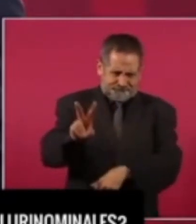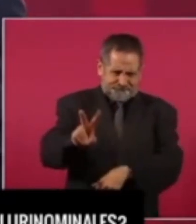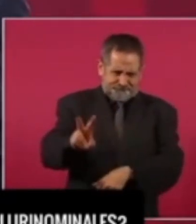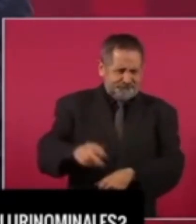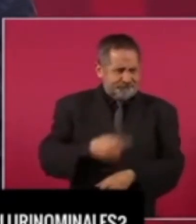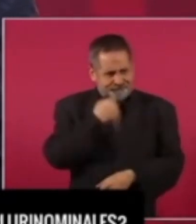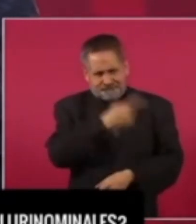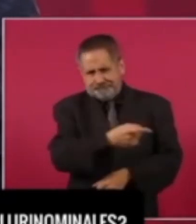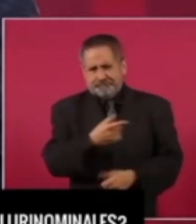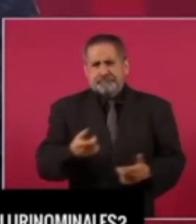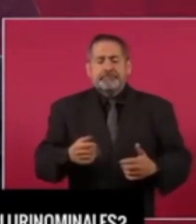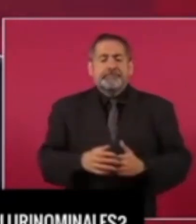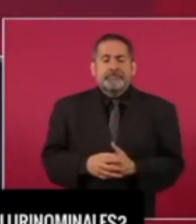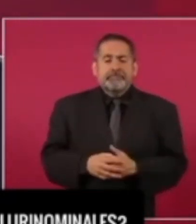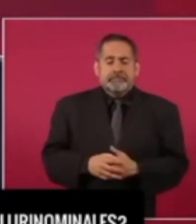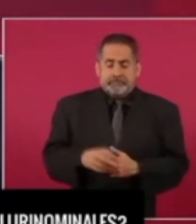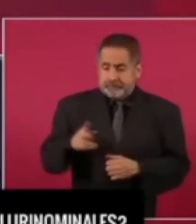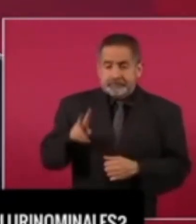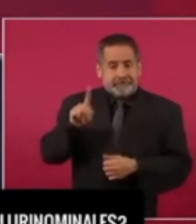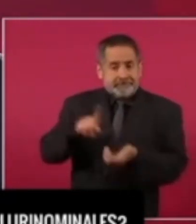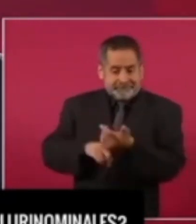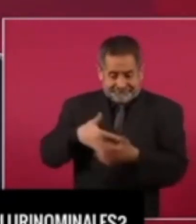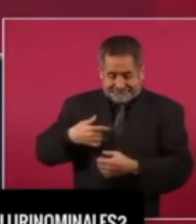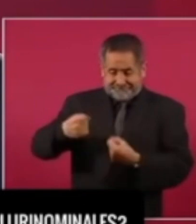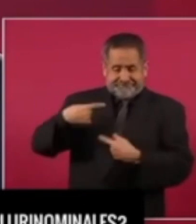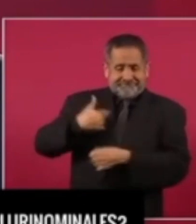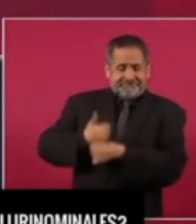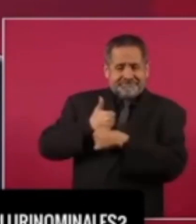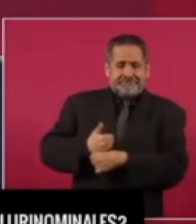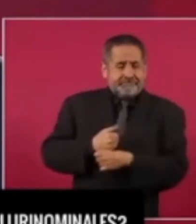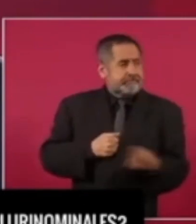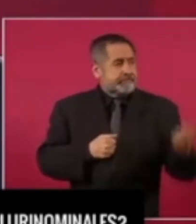Los padecí,